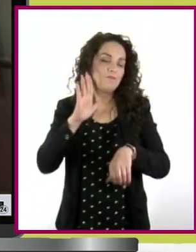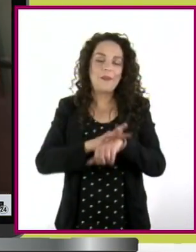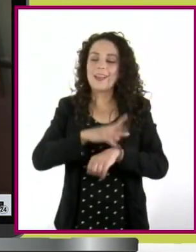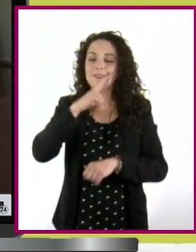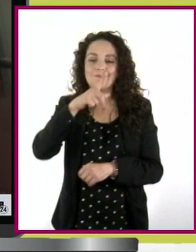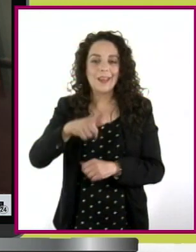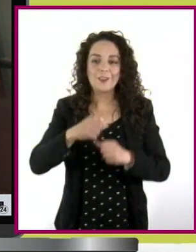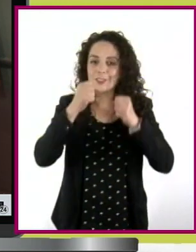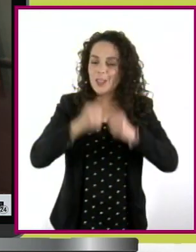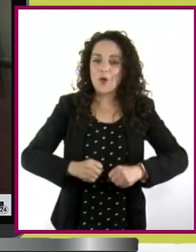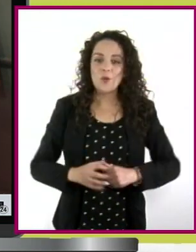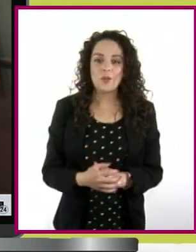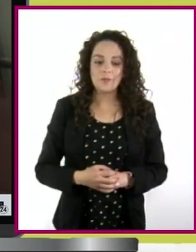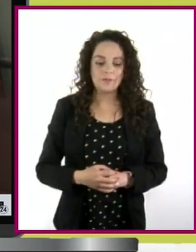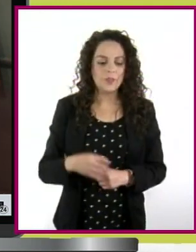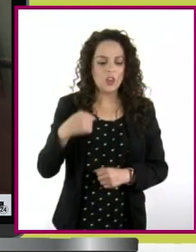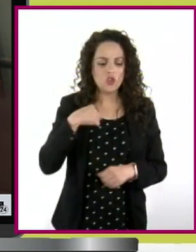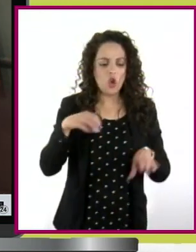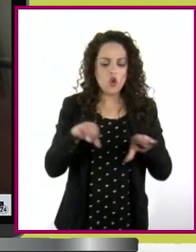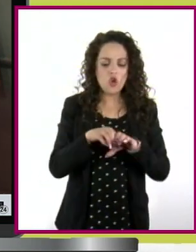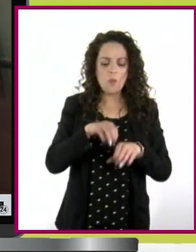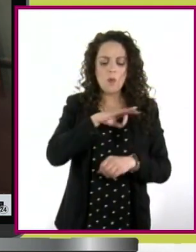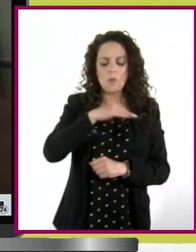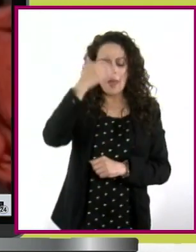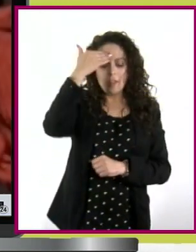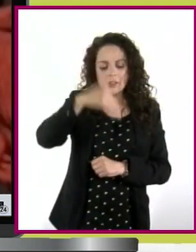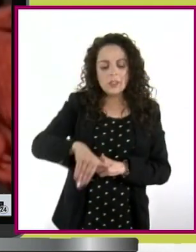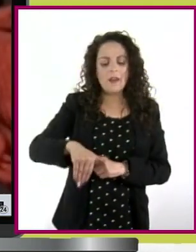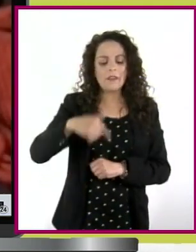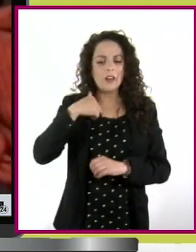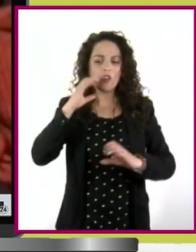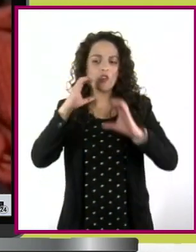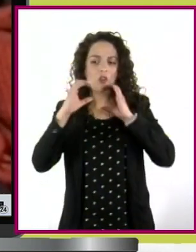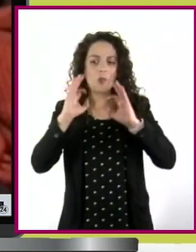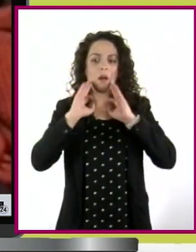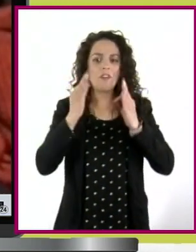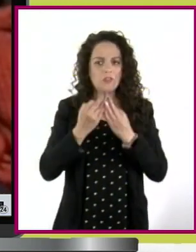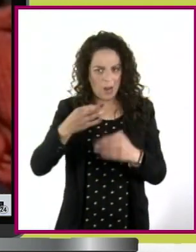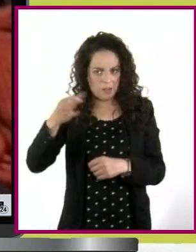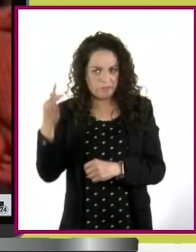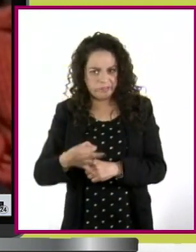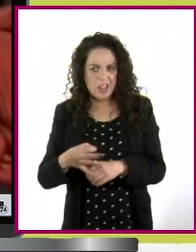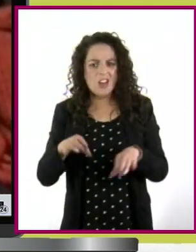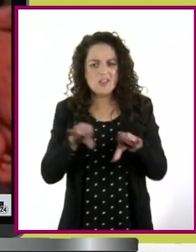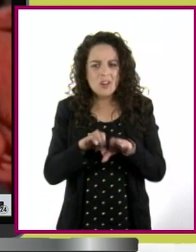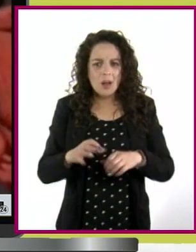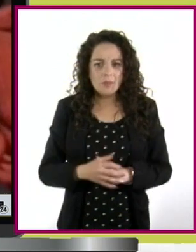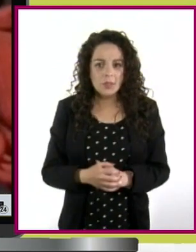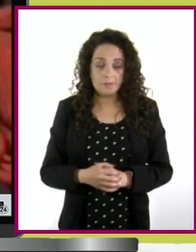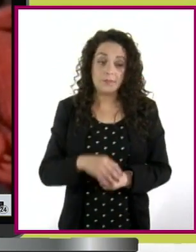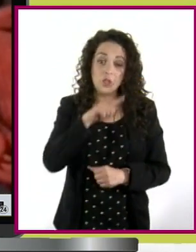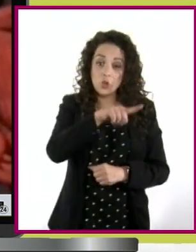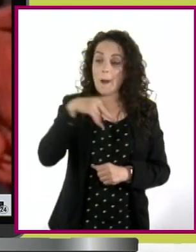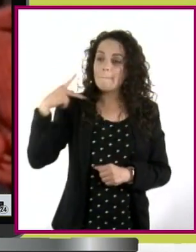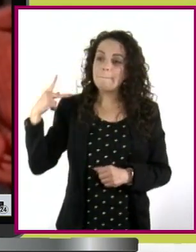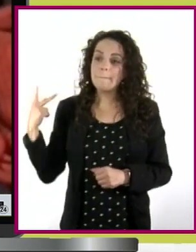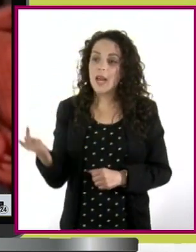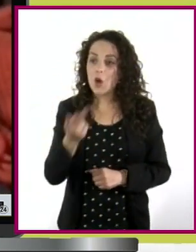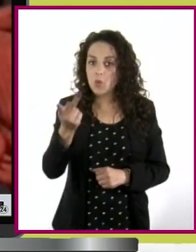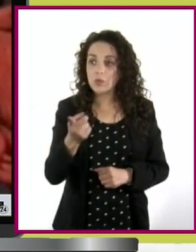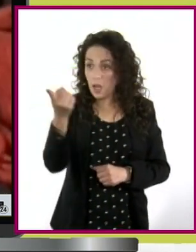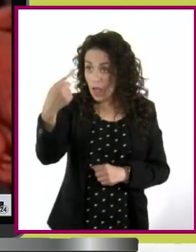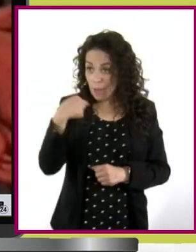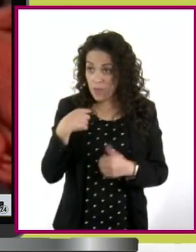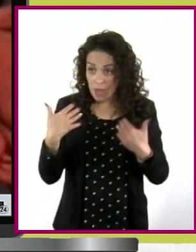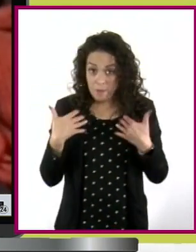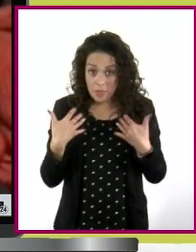puedo saber si estoy siendo eficaz en mi comunicación? Lo que tienes que hacer es preguntar qué te están